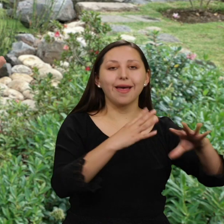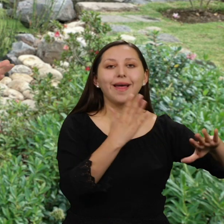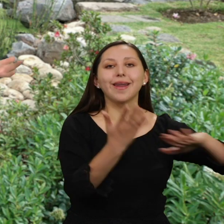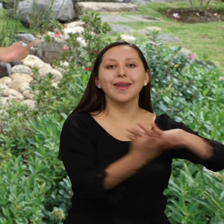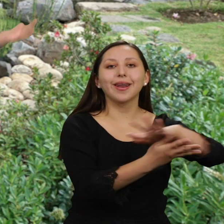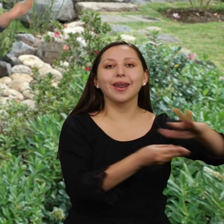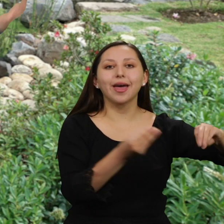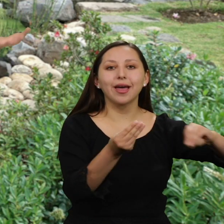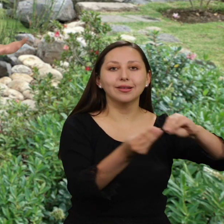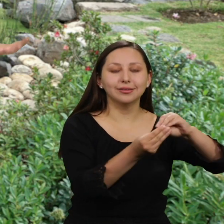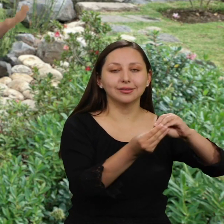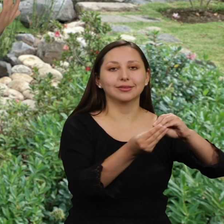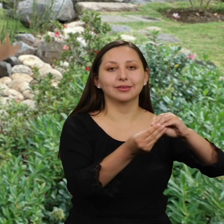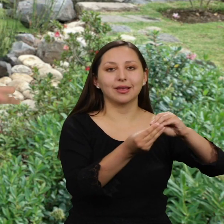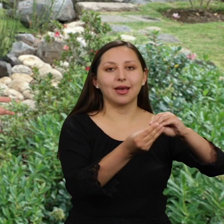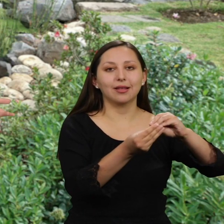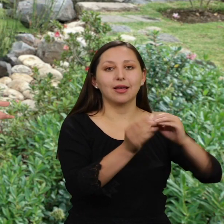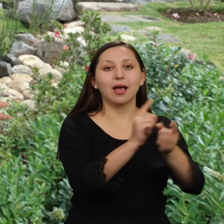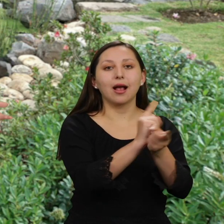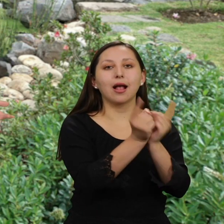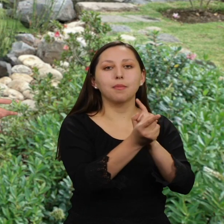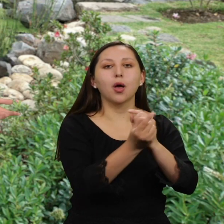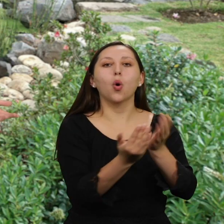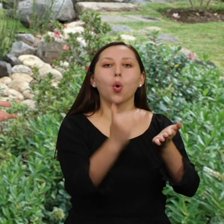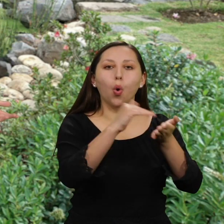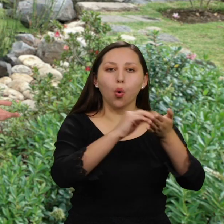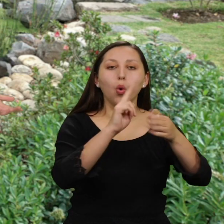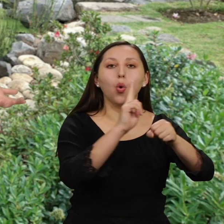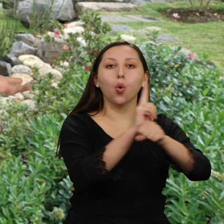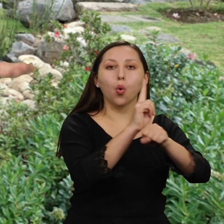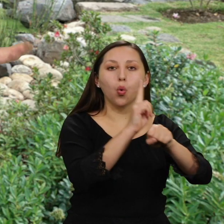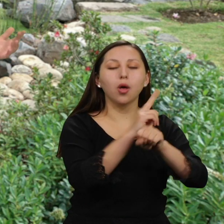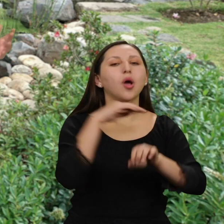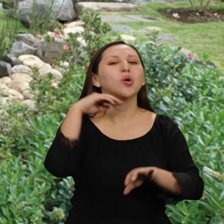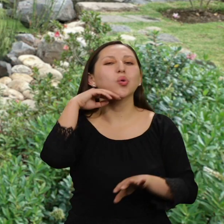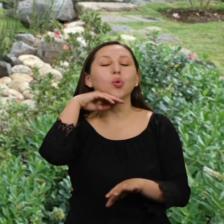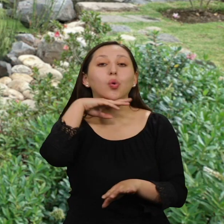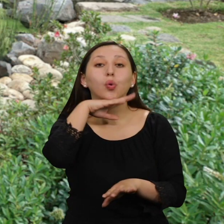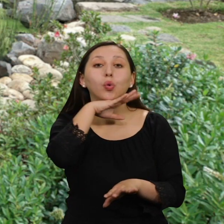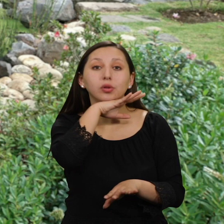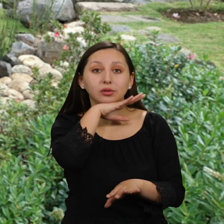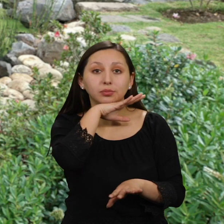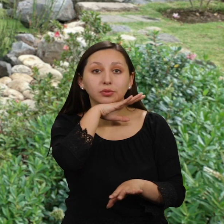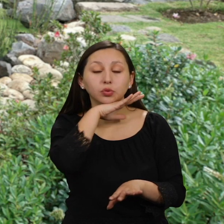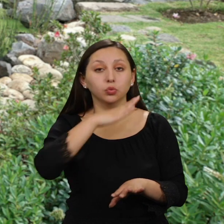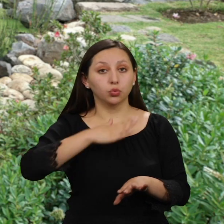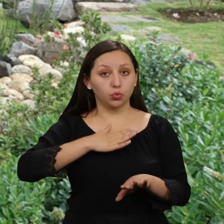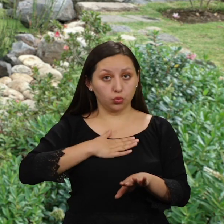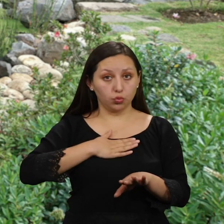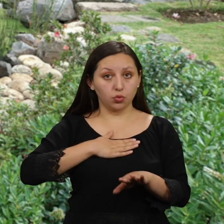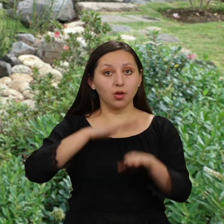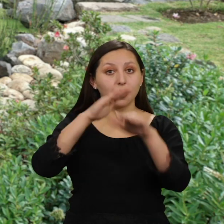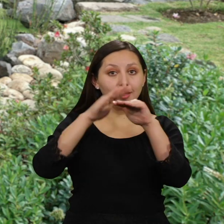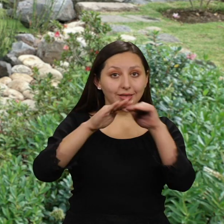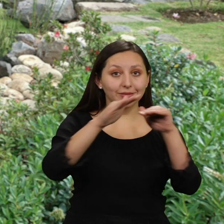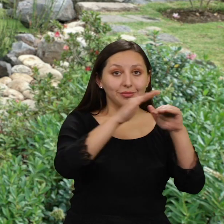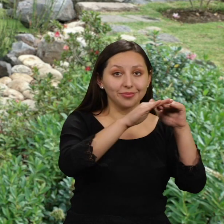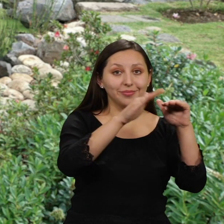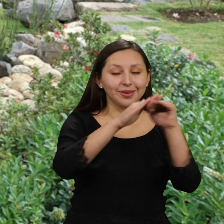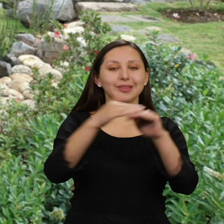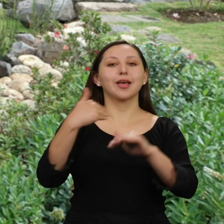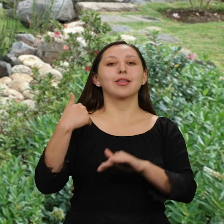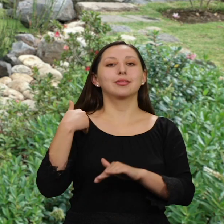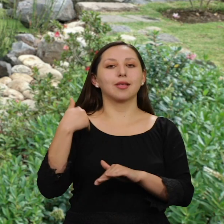para que no contaminen más a nuestro planeta Así que, les invito a tener